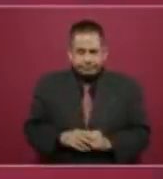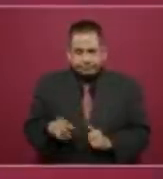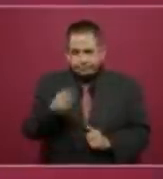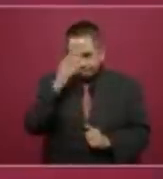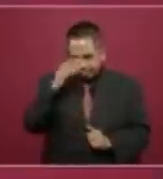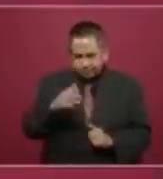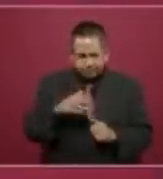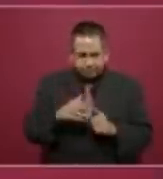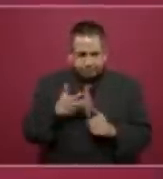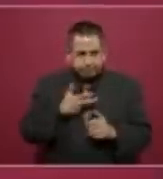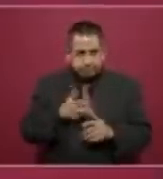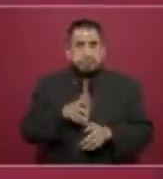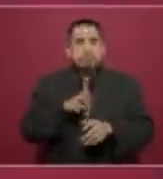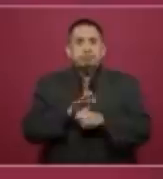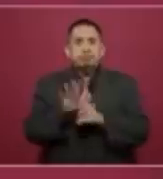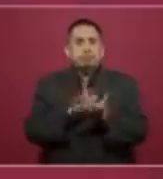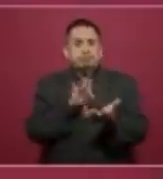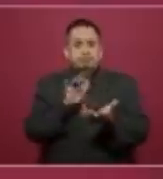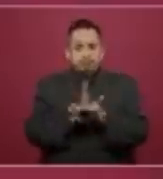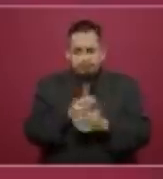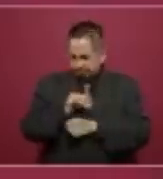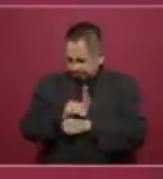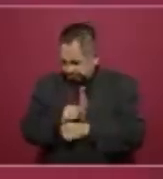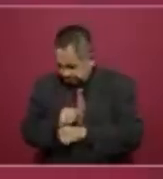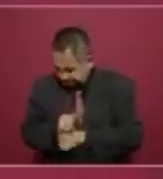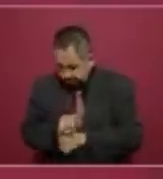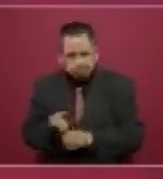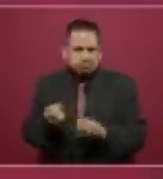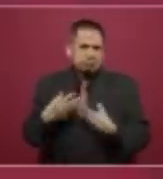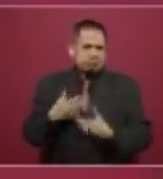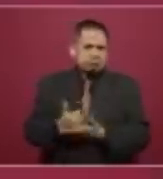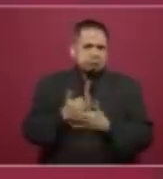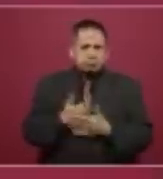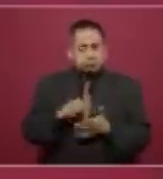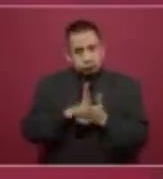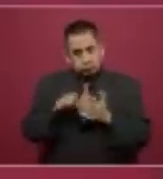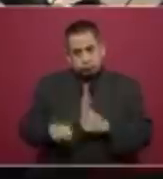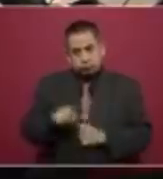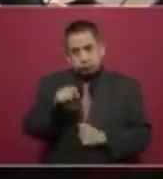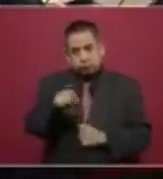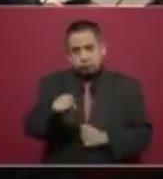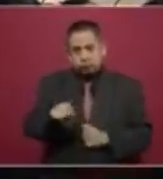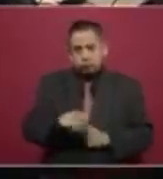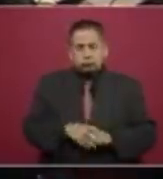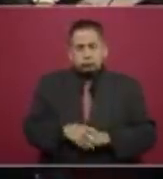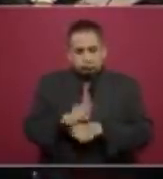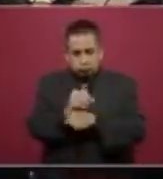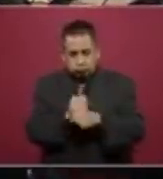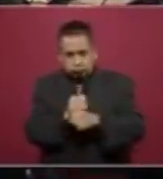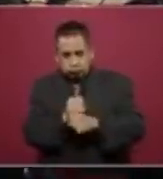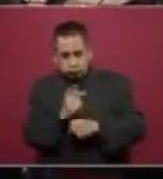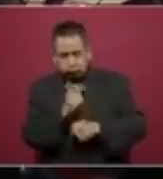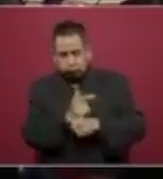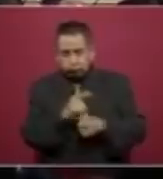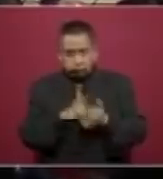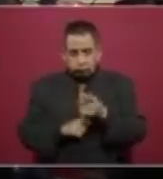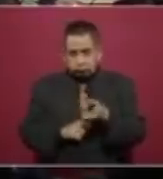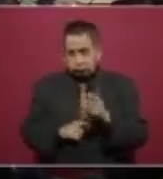tienen más elementos y nos ayudan. Por ejemplo, la investigación que hicieron,